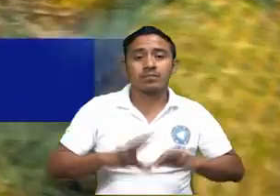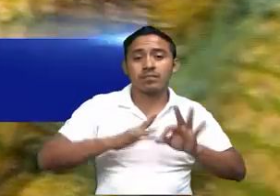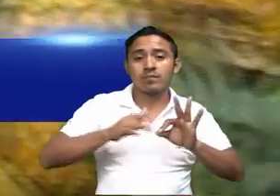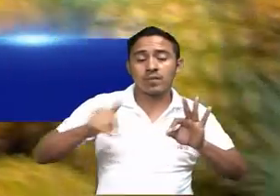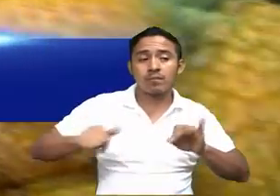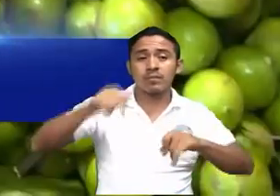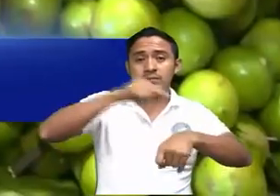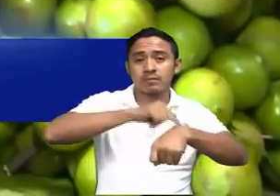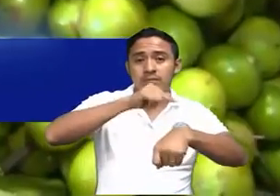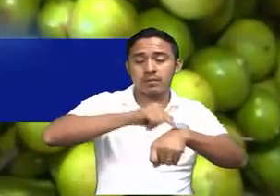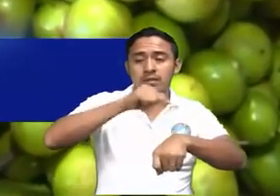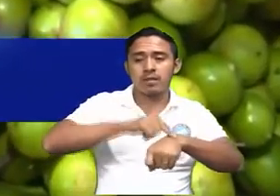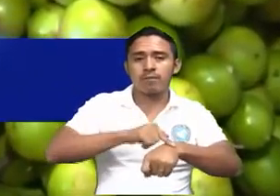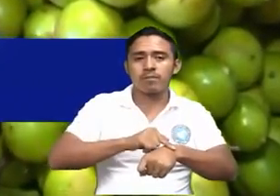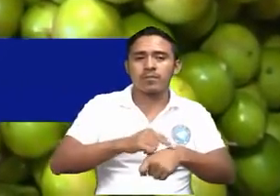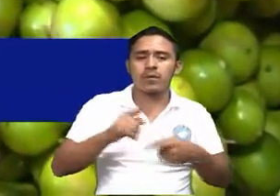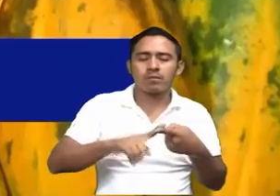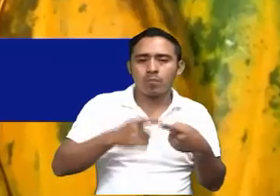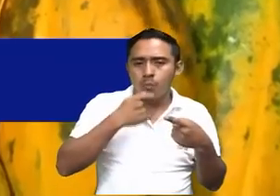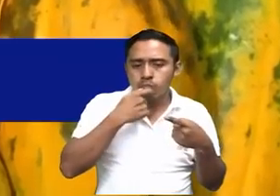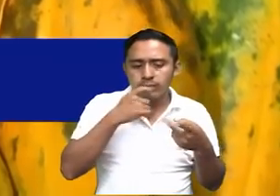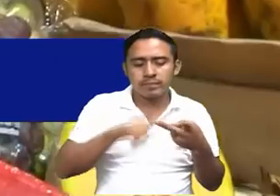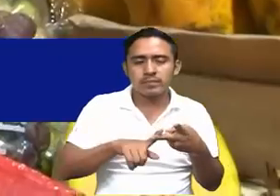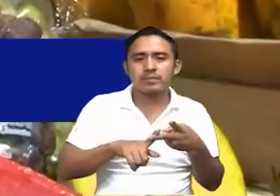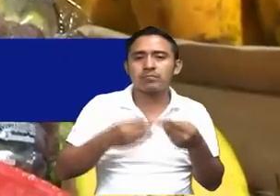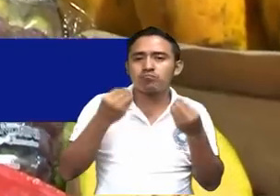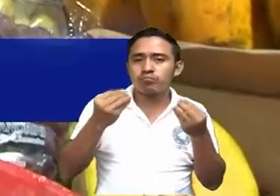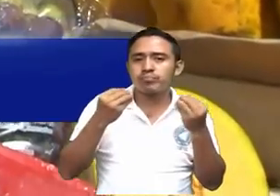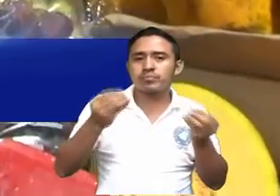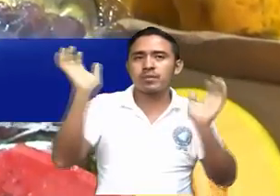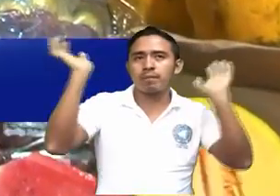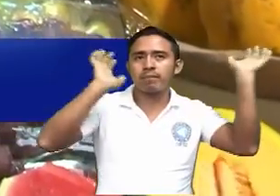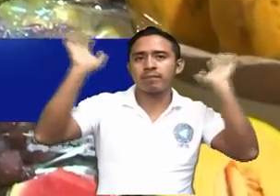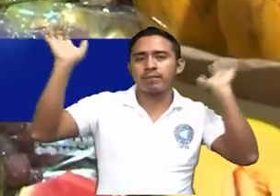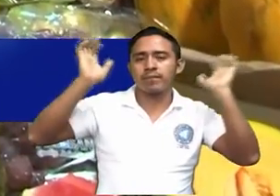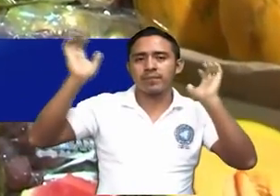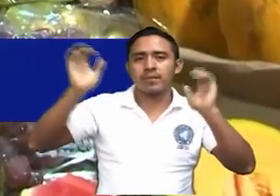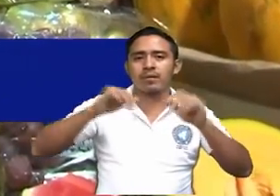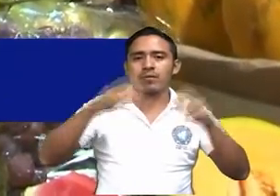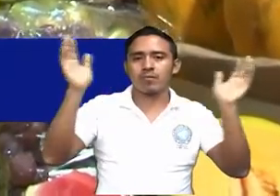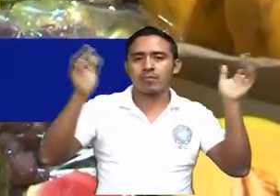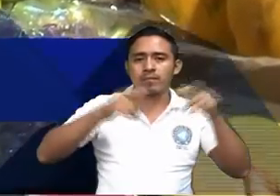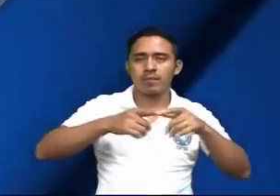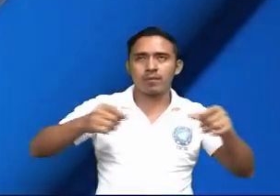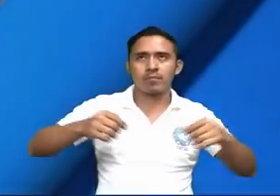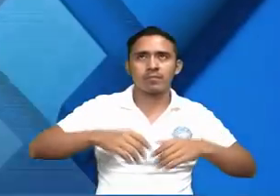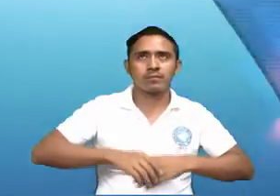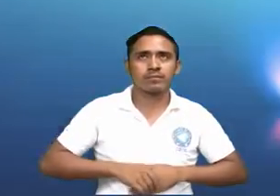Frutas de temporada, como los mamones, abarrotan mercados capitalinos.